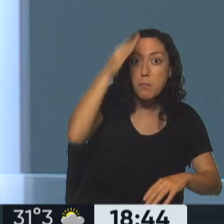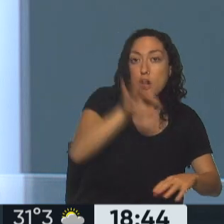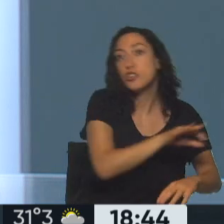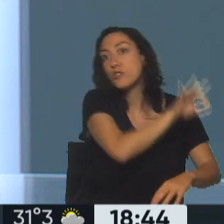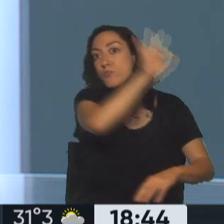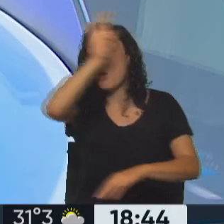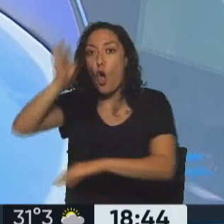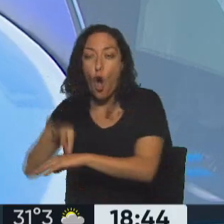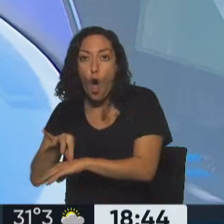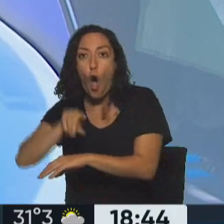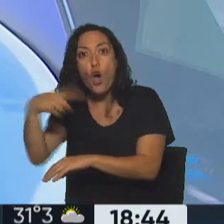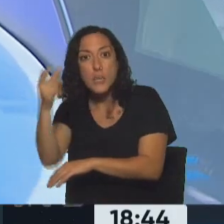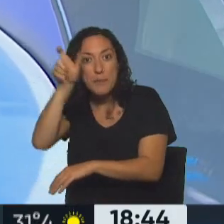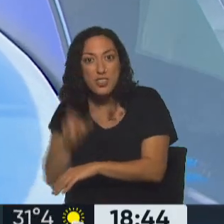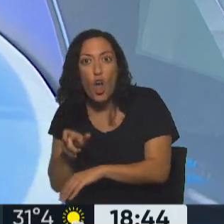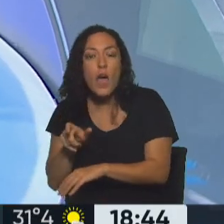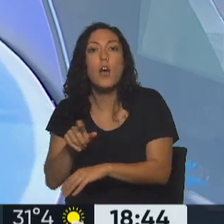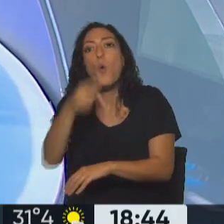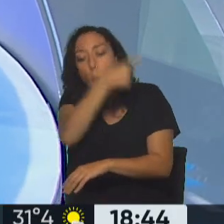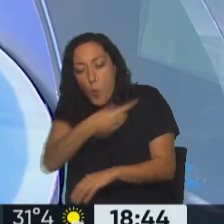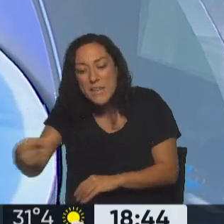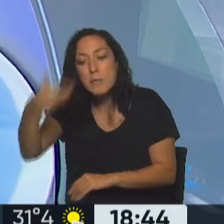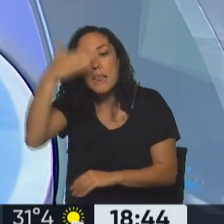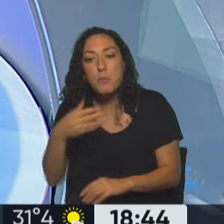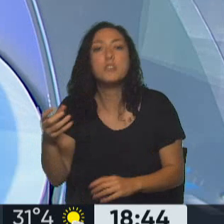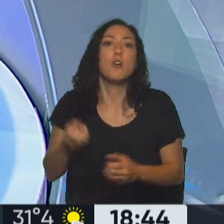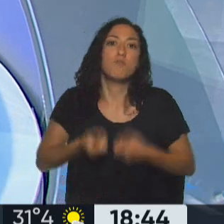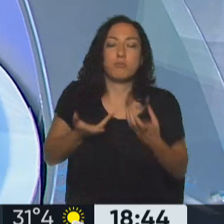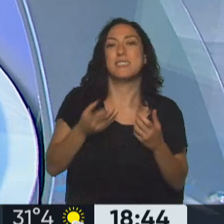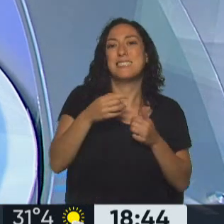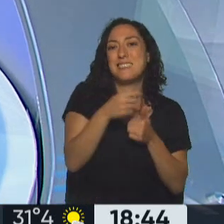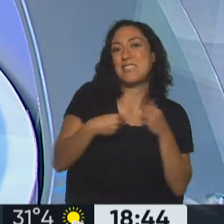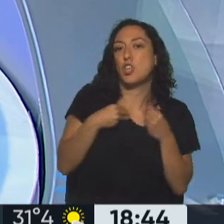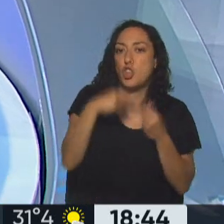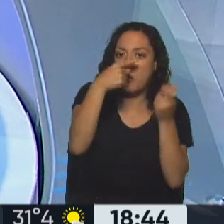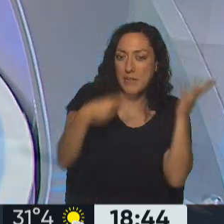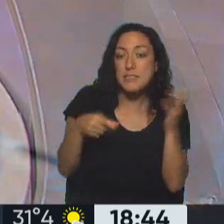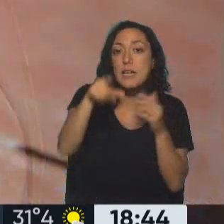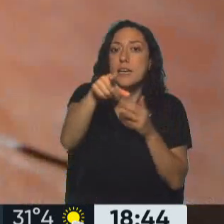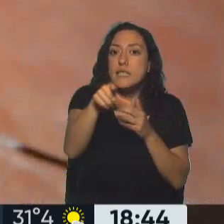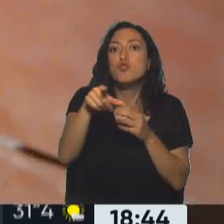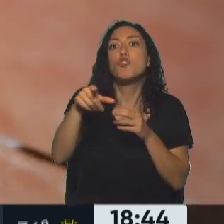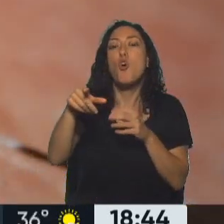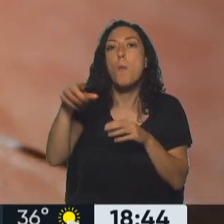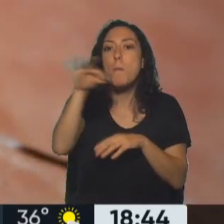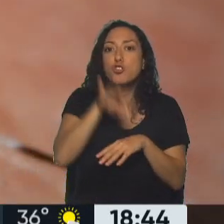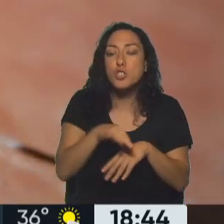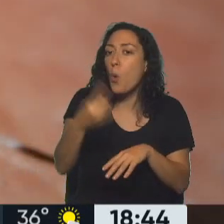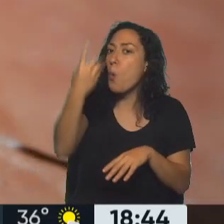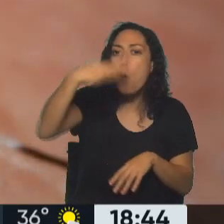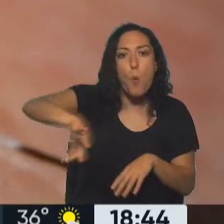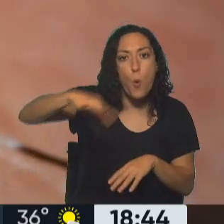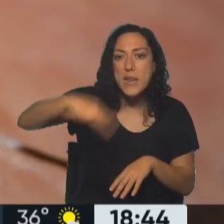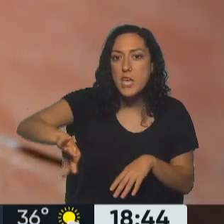el virus estos son los aeds que están caracterizados por esas manchitas blancas con los únicos